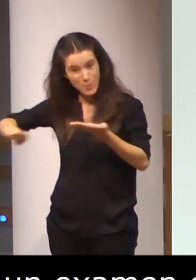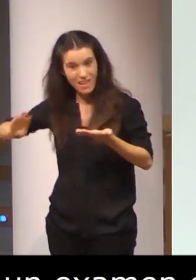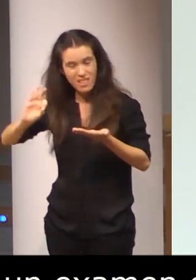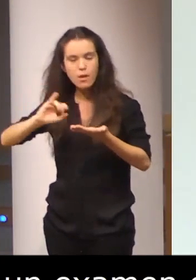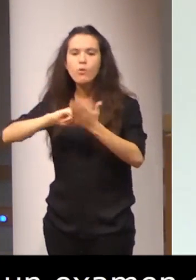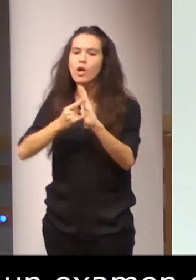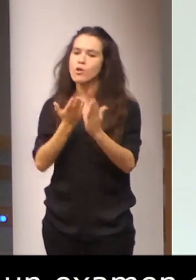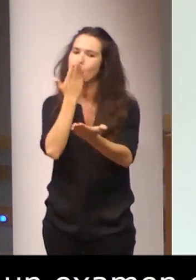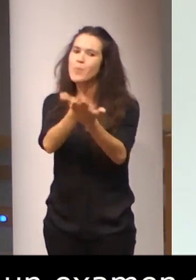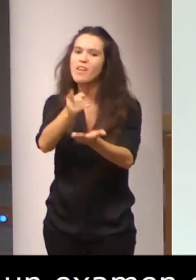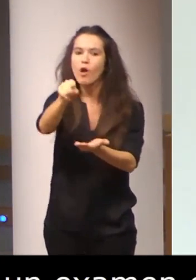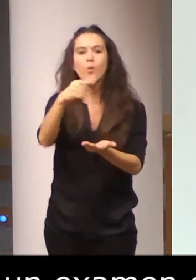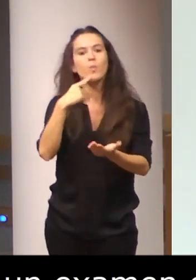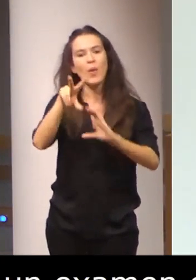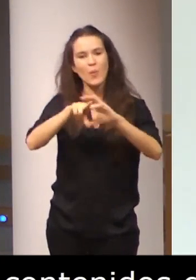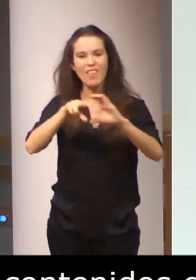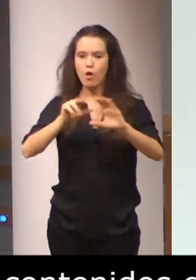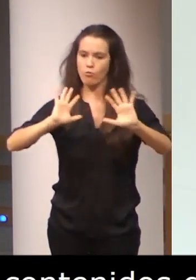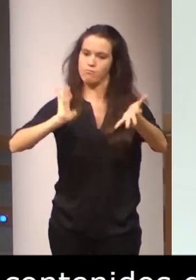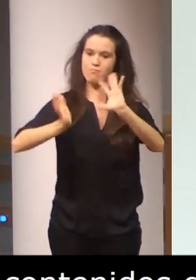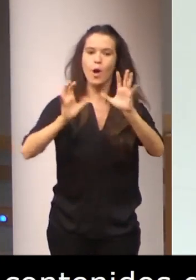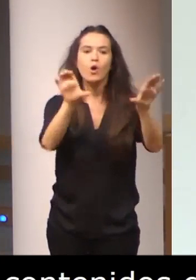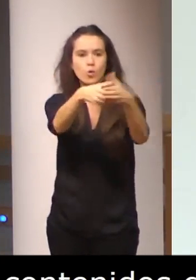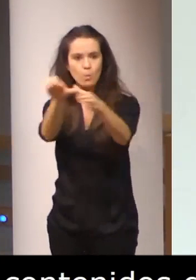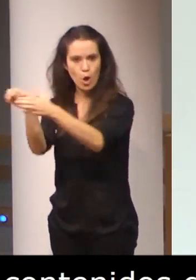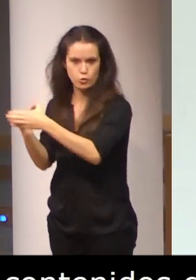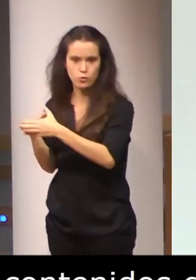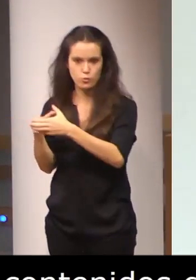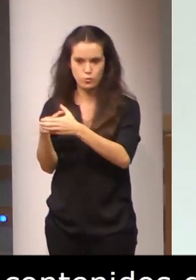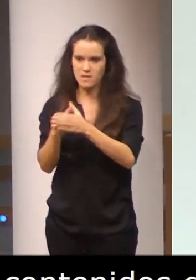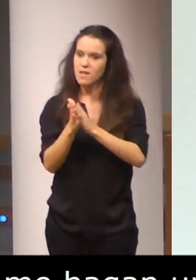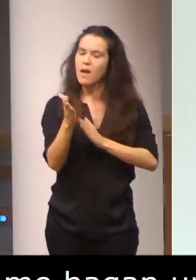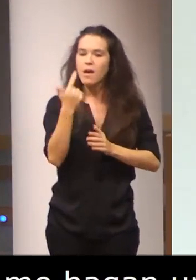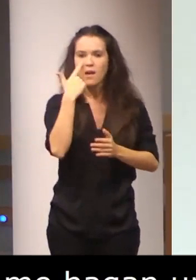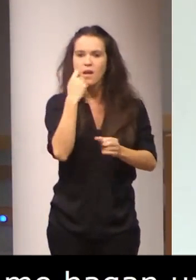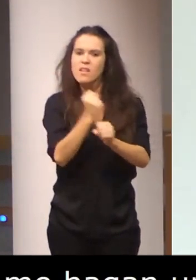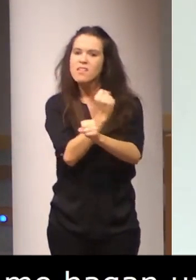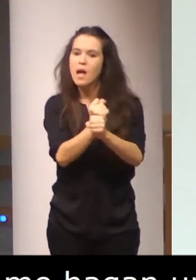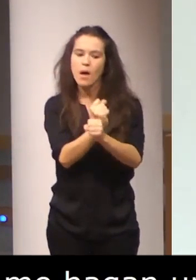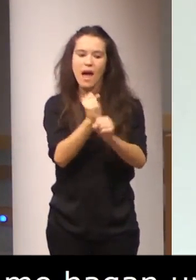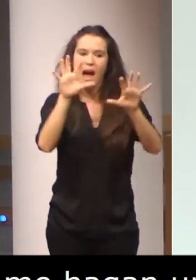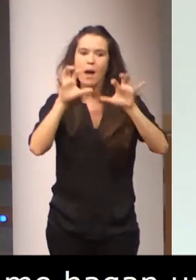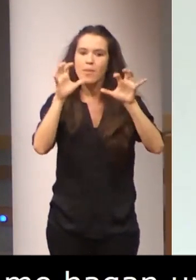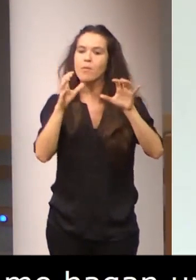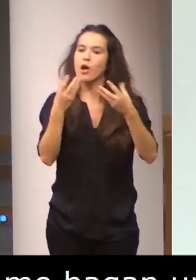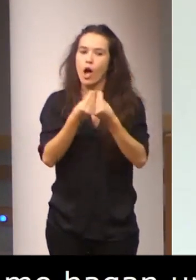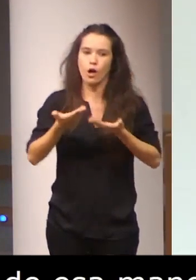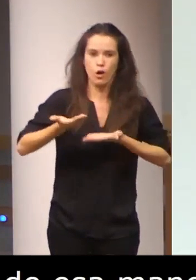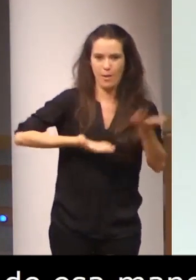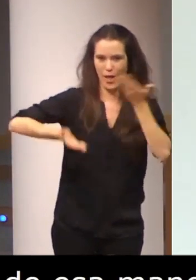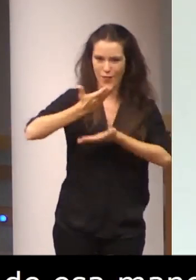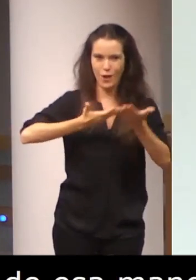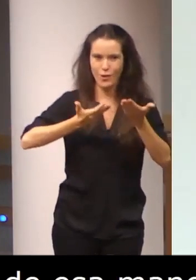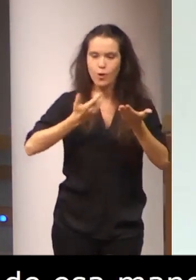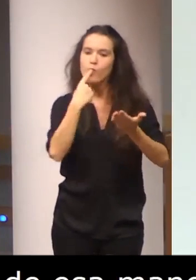les pido que me hagan un vídeo por grupos. Entonces, de esa manera también trabajamos el aprendizaje colaborativo, aprendizaje